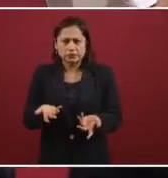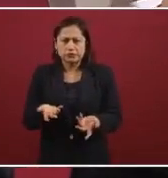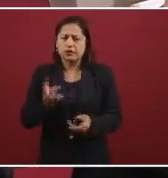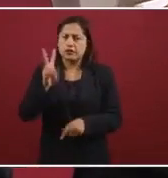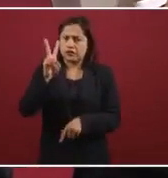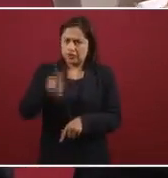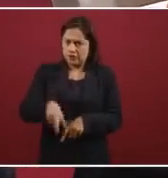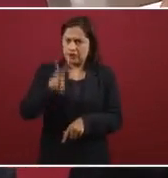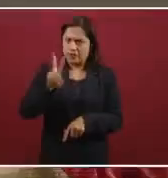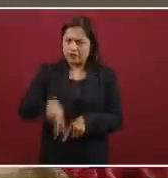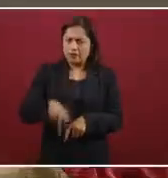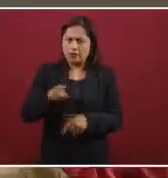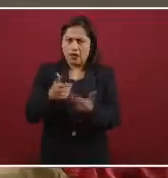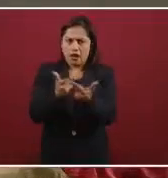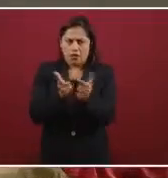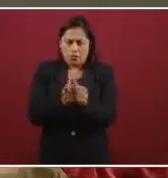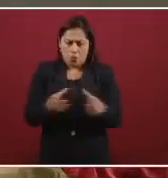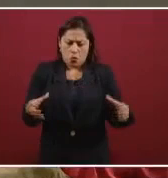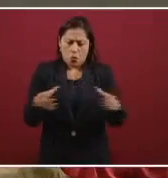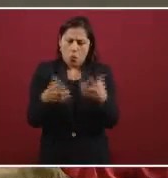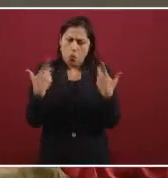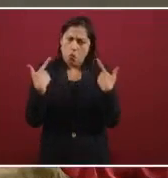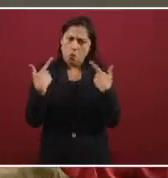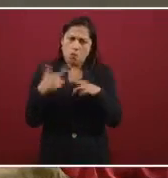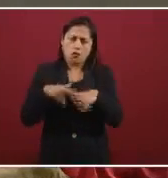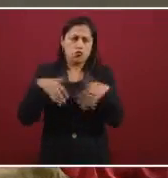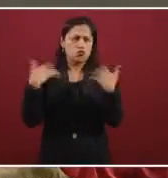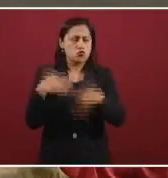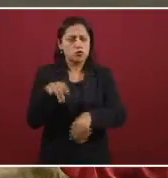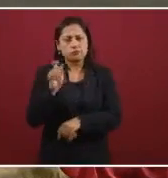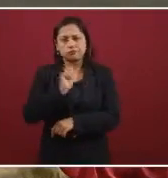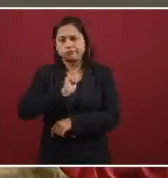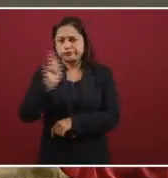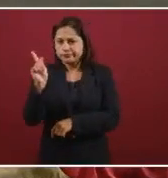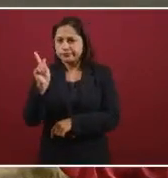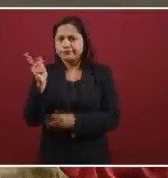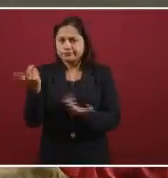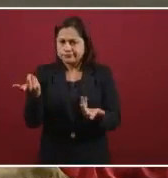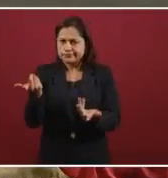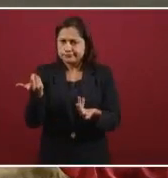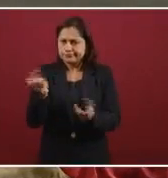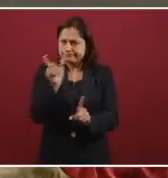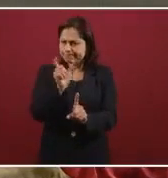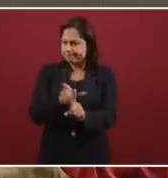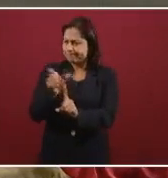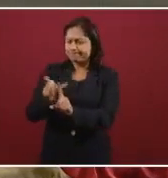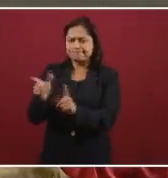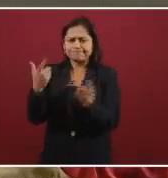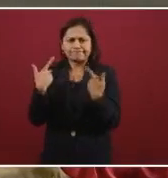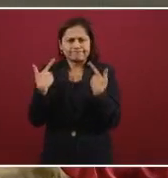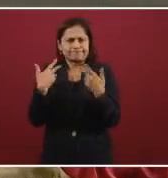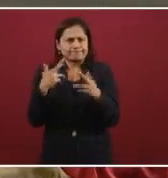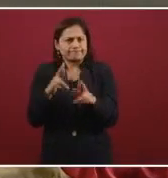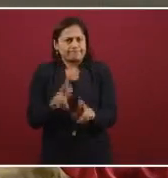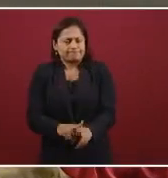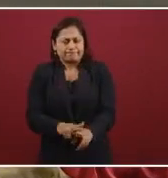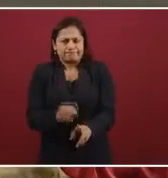extraordinarias del magisterio, o sea, ejemplares de nuestros maestros.